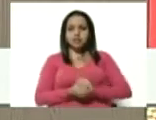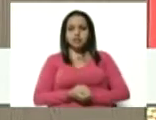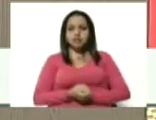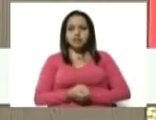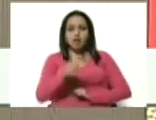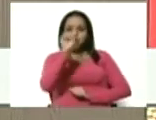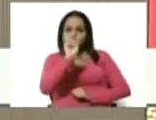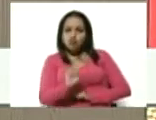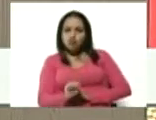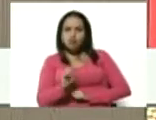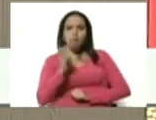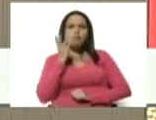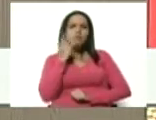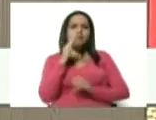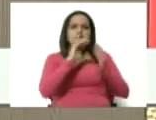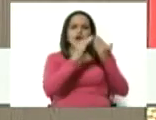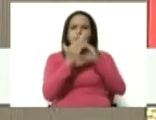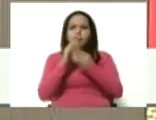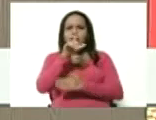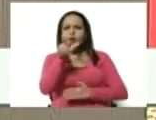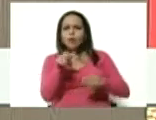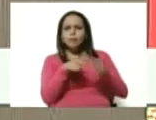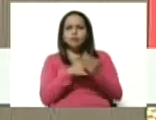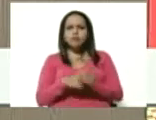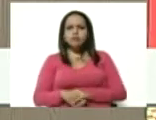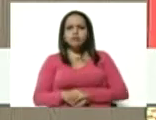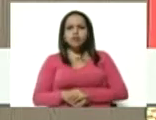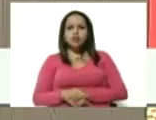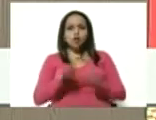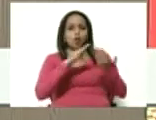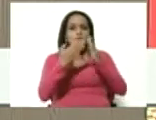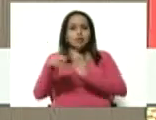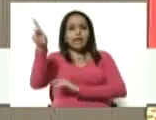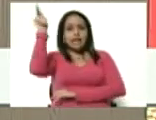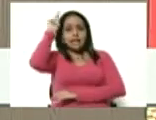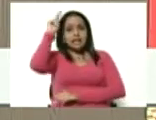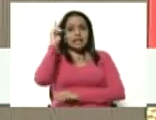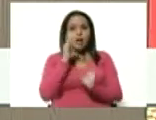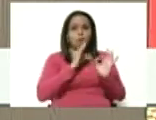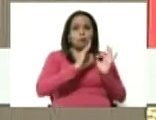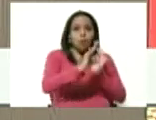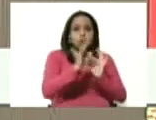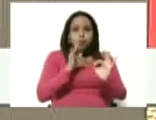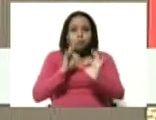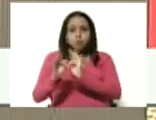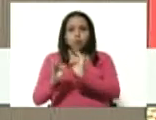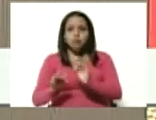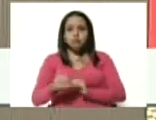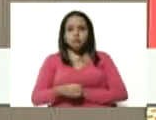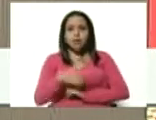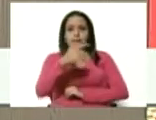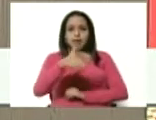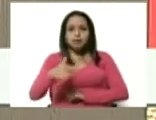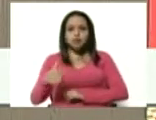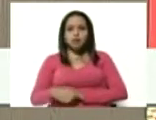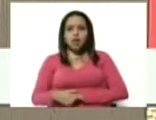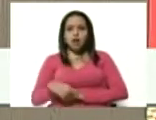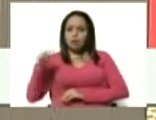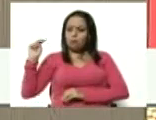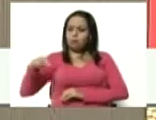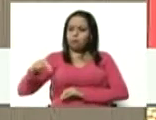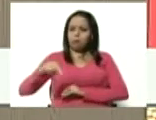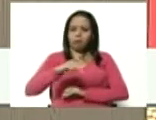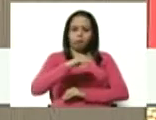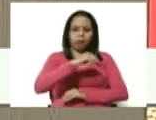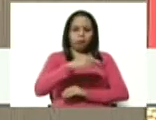por ejemplo, una comunidad entera, la comunidad Pemona, contagiada por estos pasos informales e